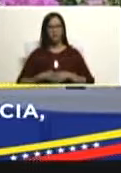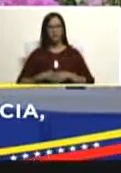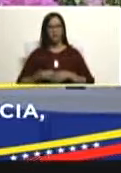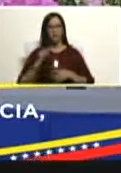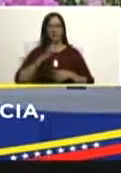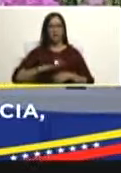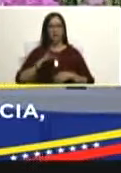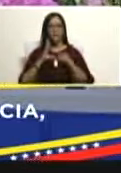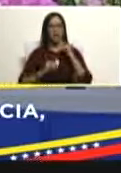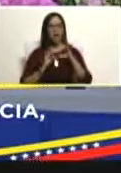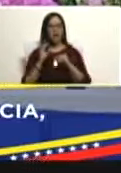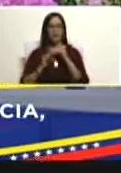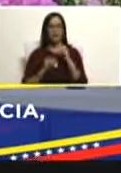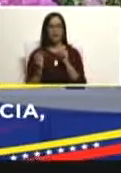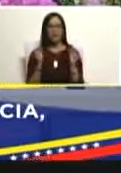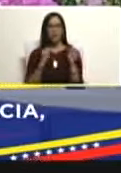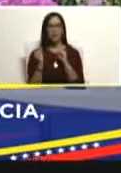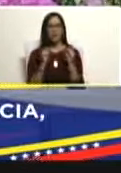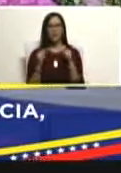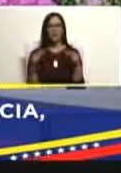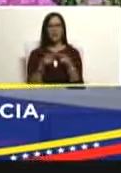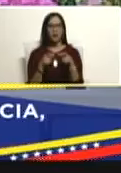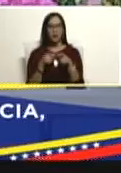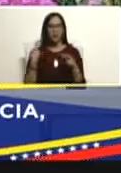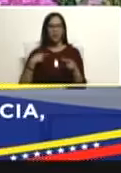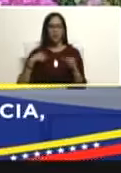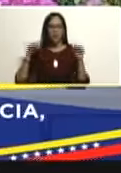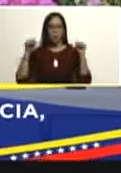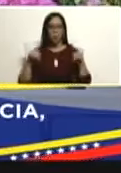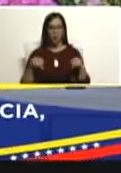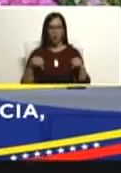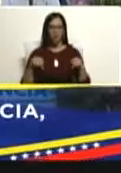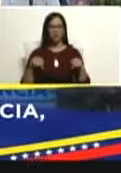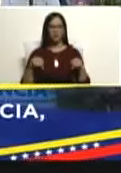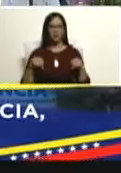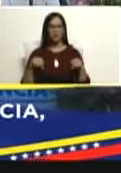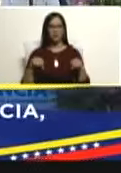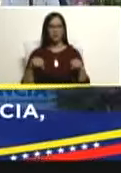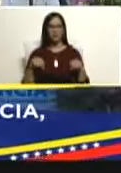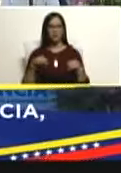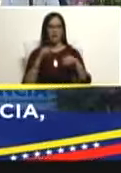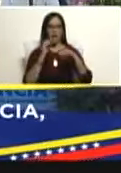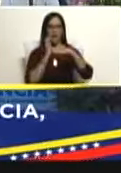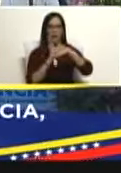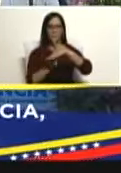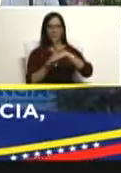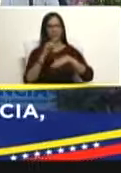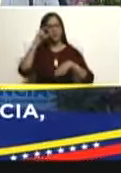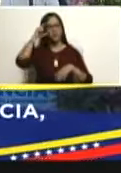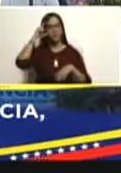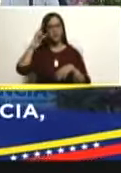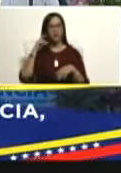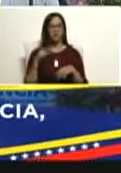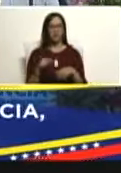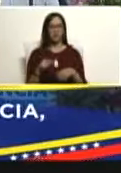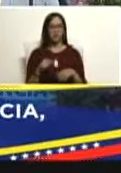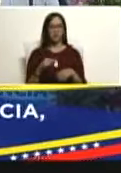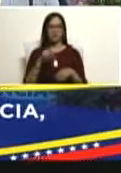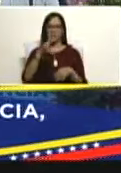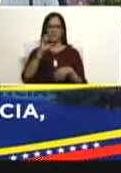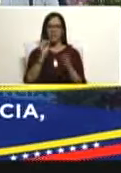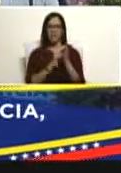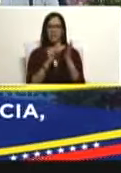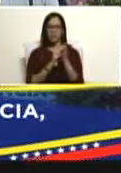Estábamos hablando y conversando en una reunión que tuvimos hoy al mediodía, hasta hace media hora